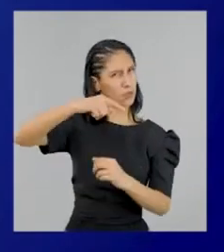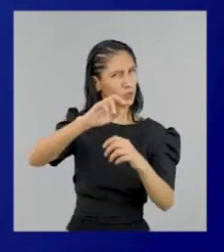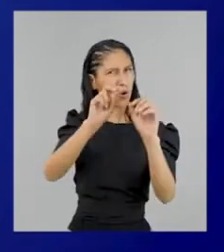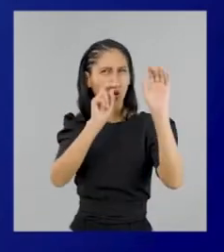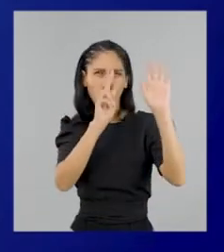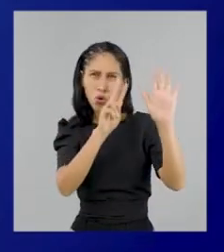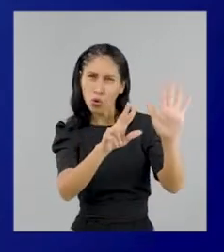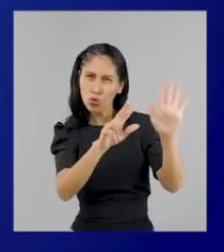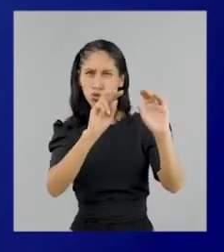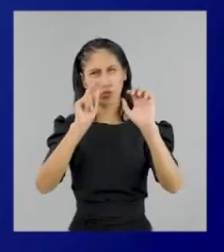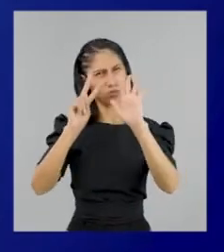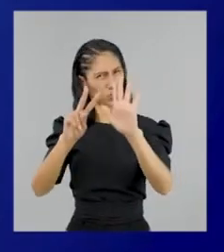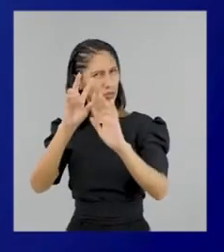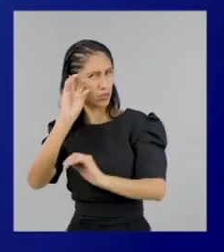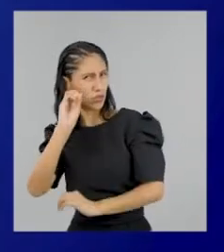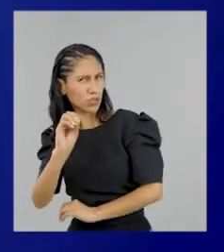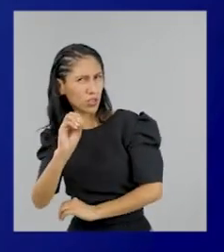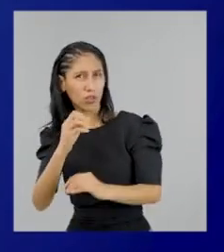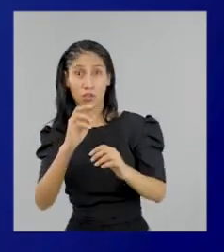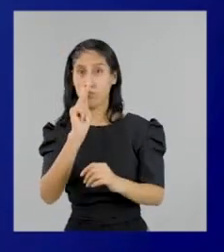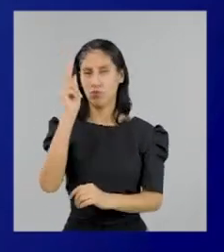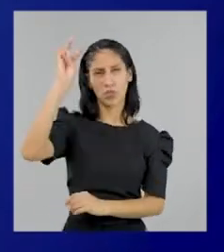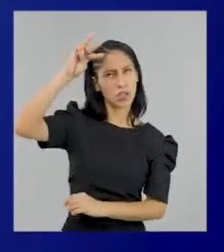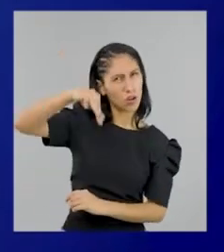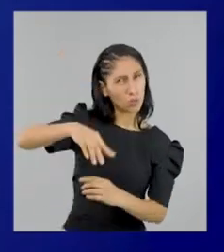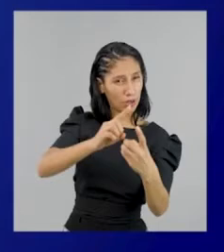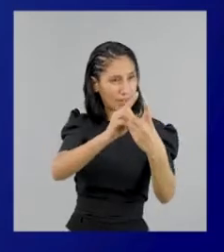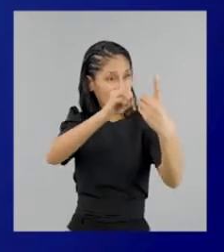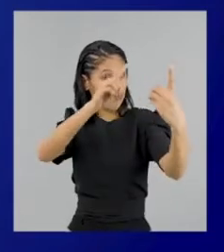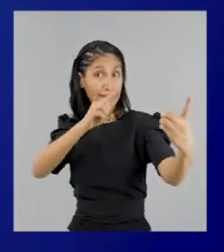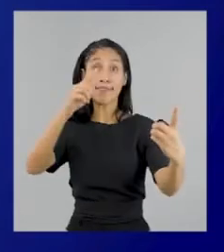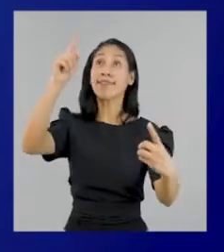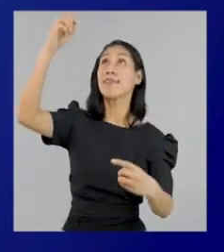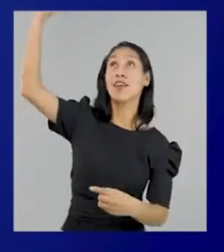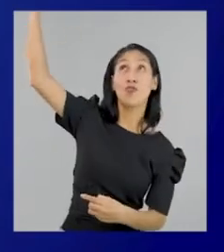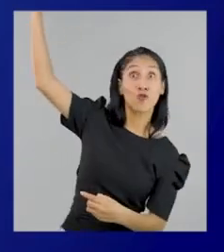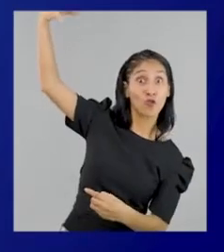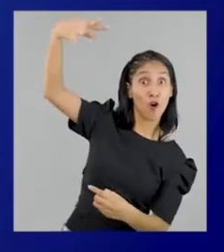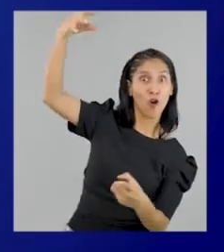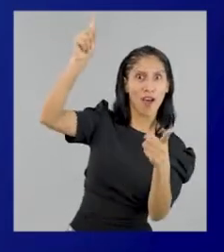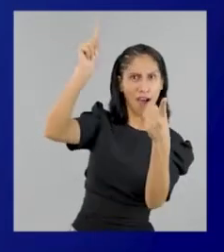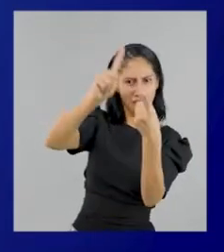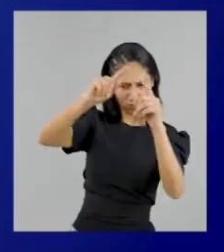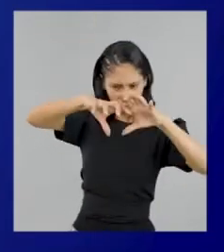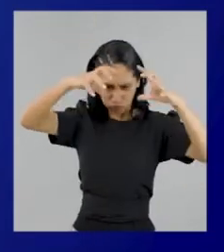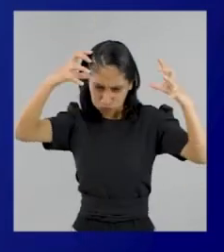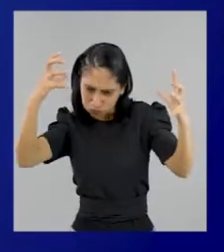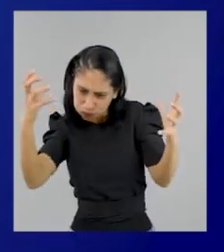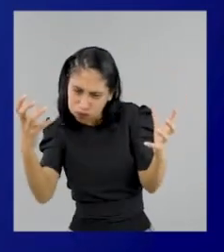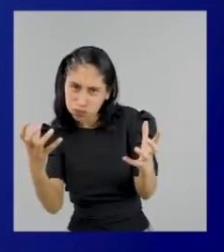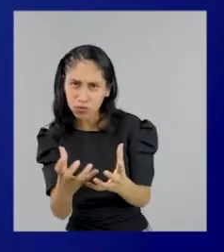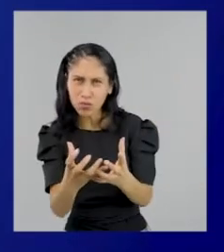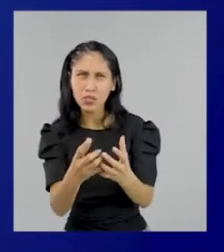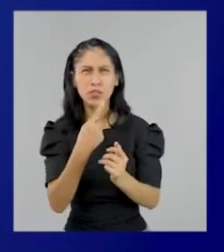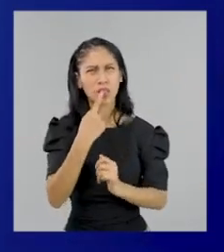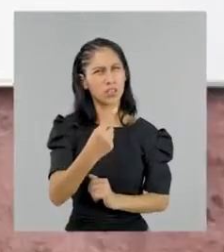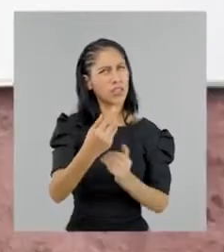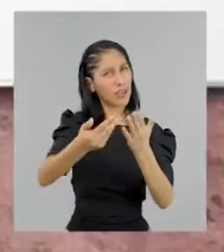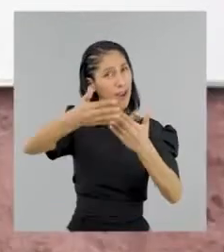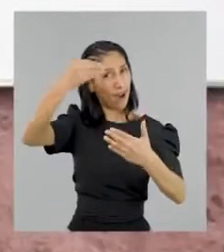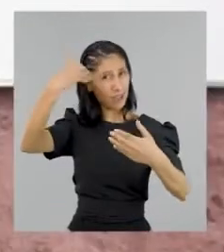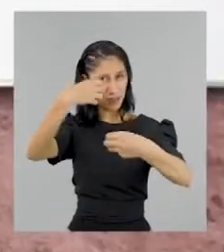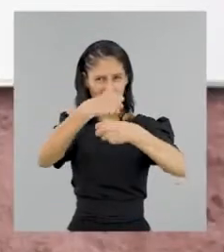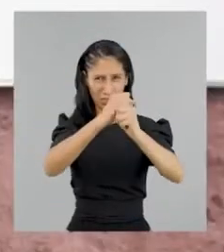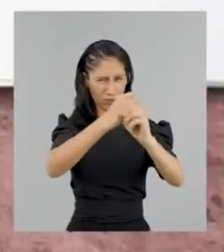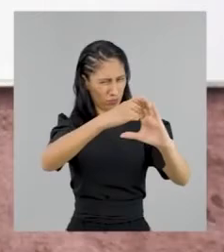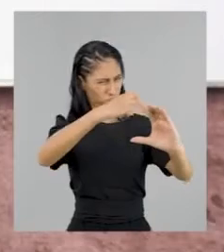149.597.870 kilómetros y es la distancia del centro del Sol a la Tierra. Se dice que, antiguamente, para medir